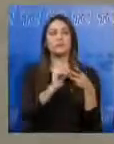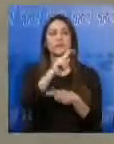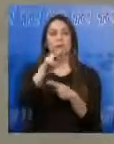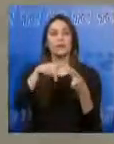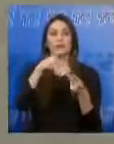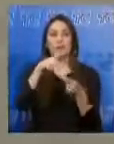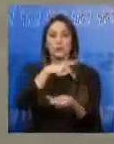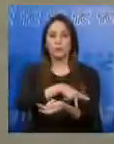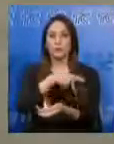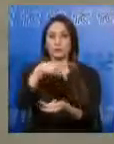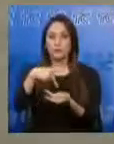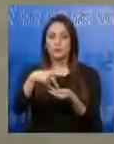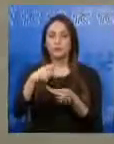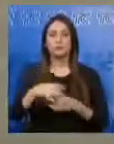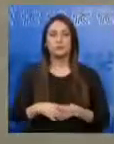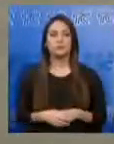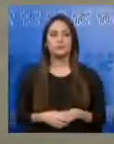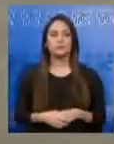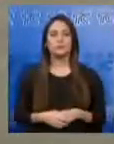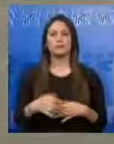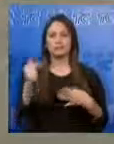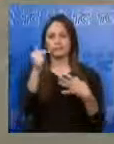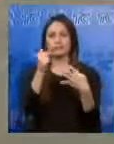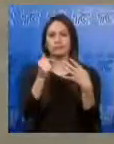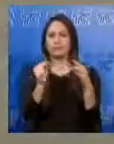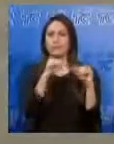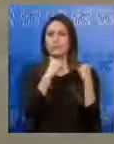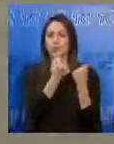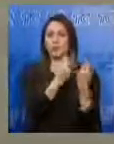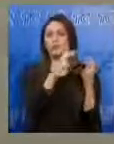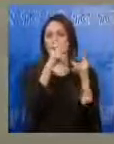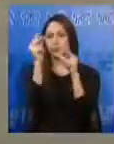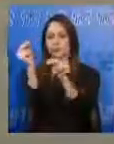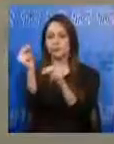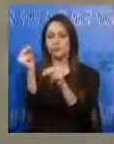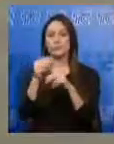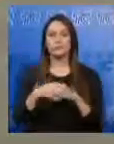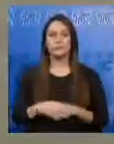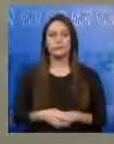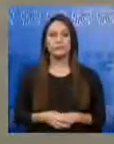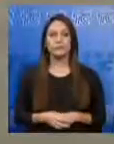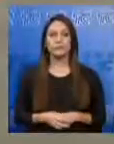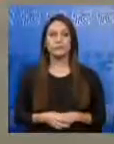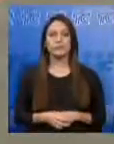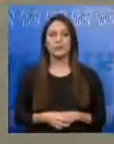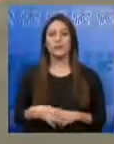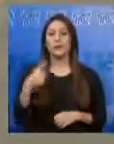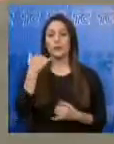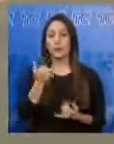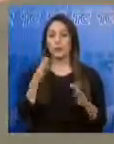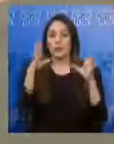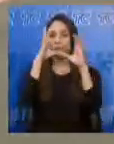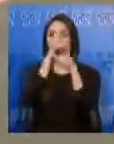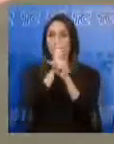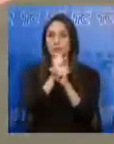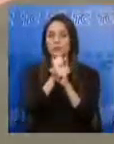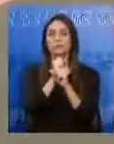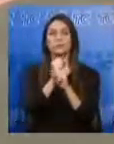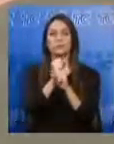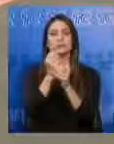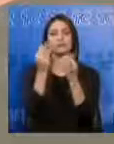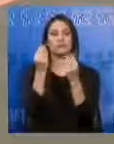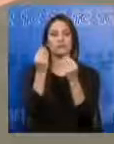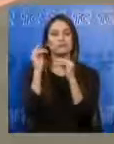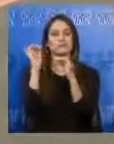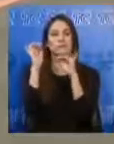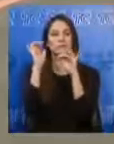de Pichincha, Gustavo Baroja, entre otros funcionarios. Recordemos que para esta noche está previsto un